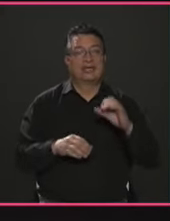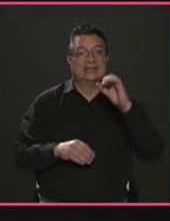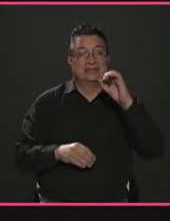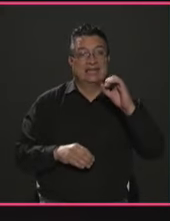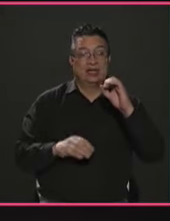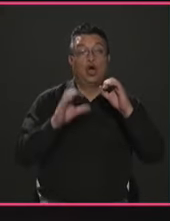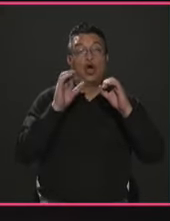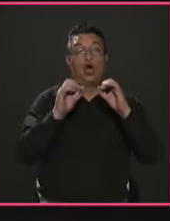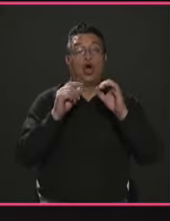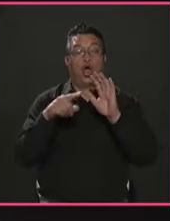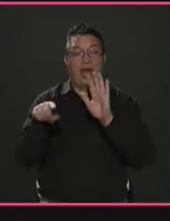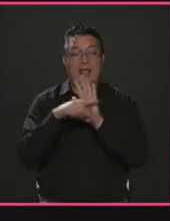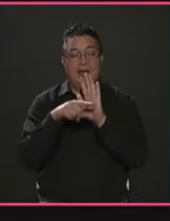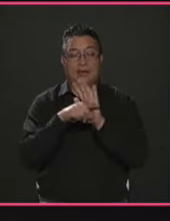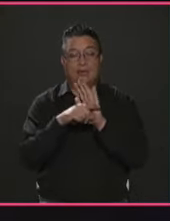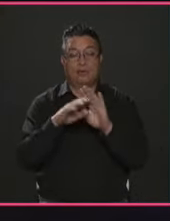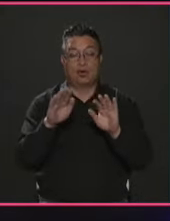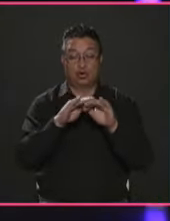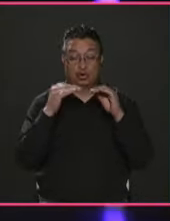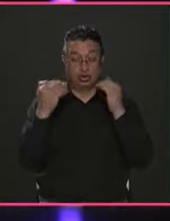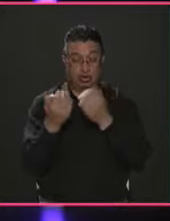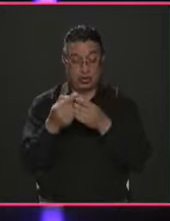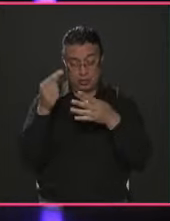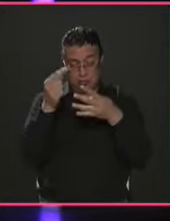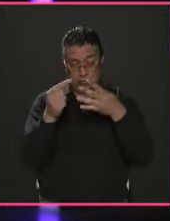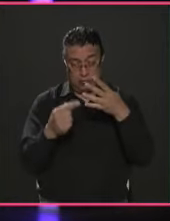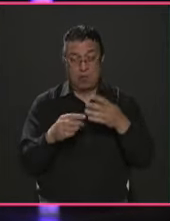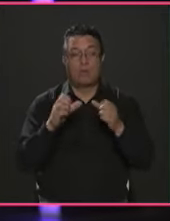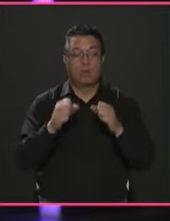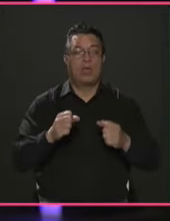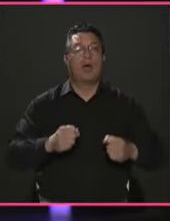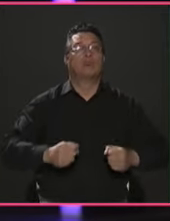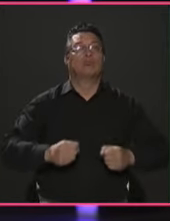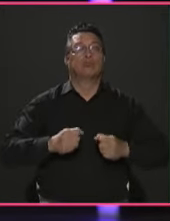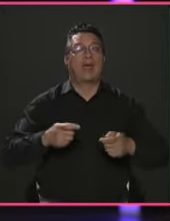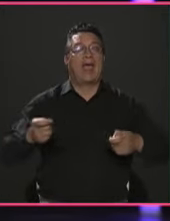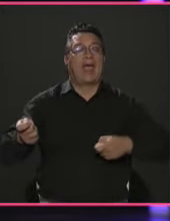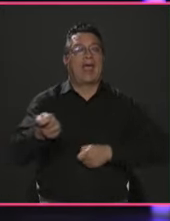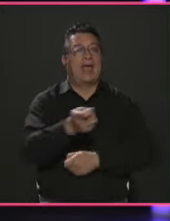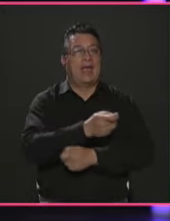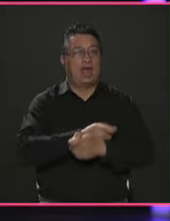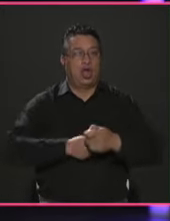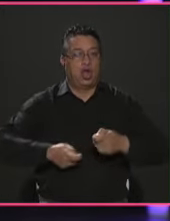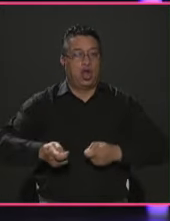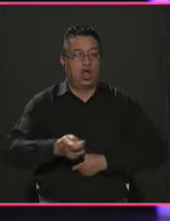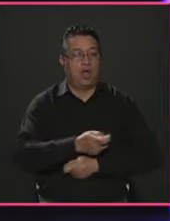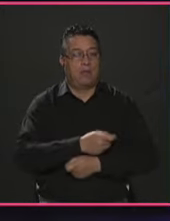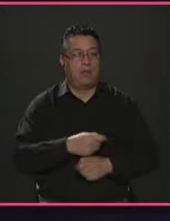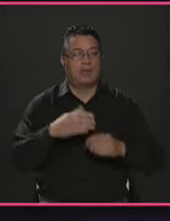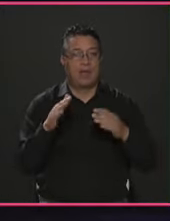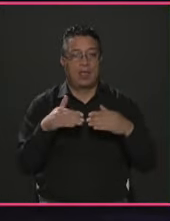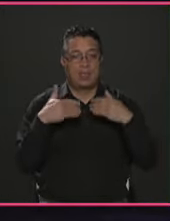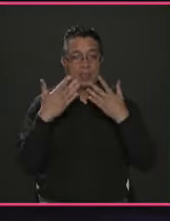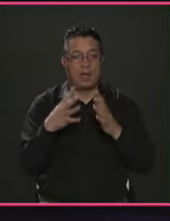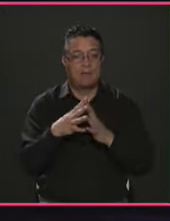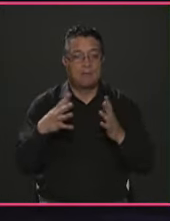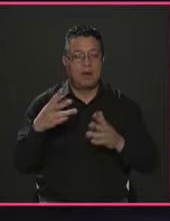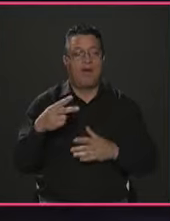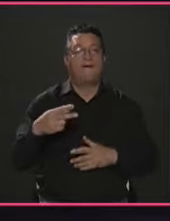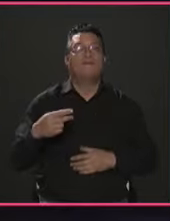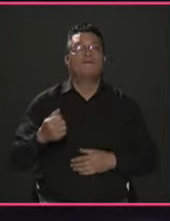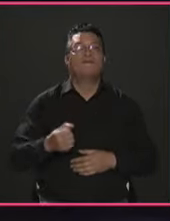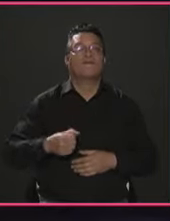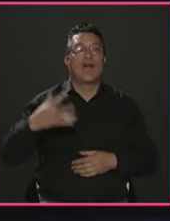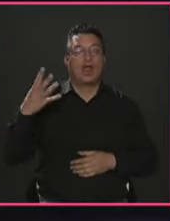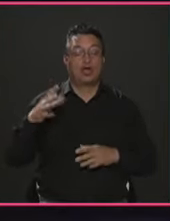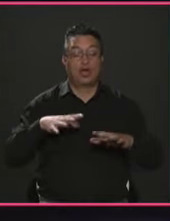negativo la productividad total de factores es la capacidad que tiene la economía de generar más valor con los